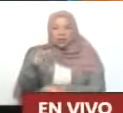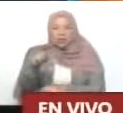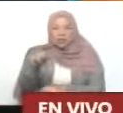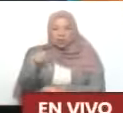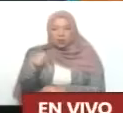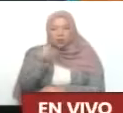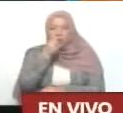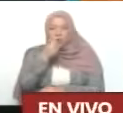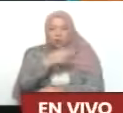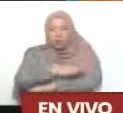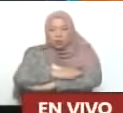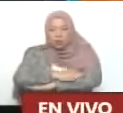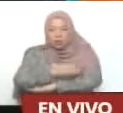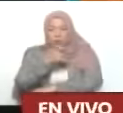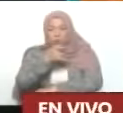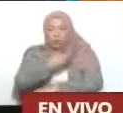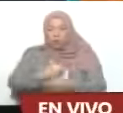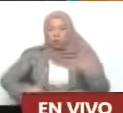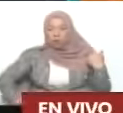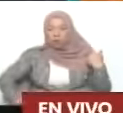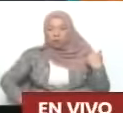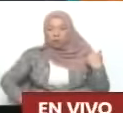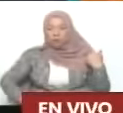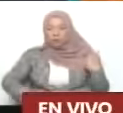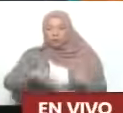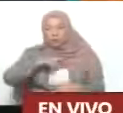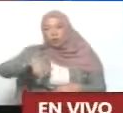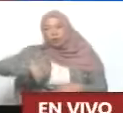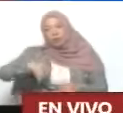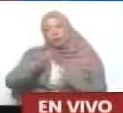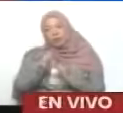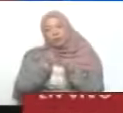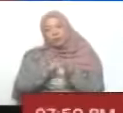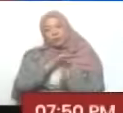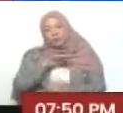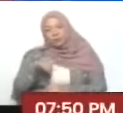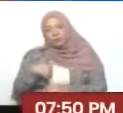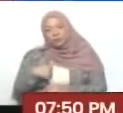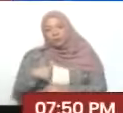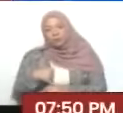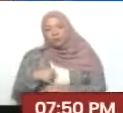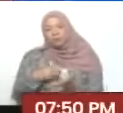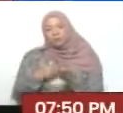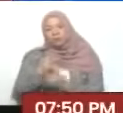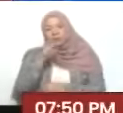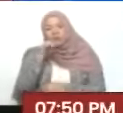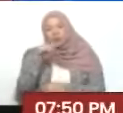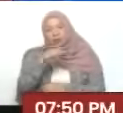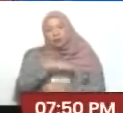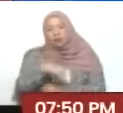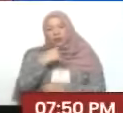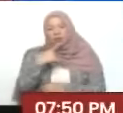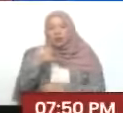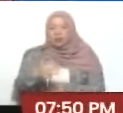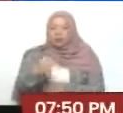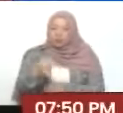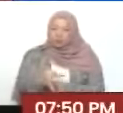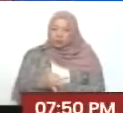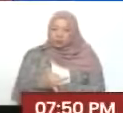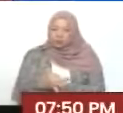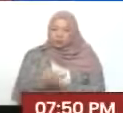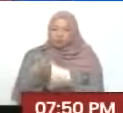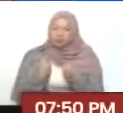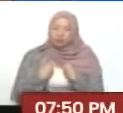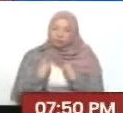samaritano y yo soy un cristiano. Y digo con nuestro Señor Jesucristo, somos el camino, la verdad y la